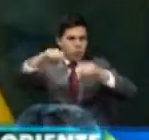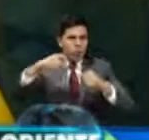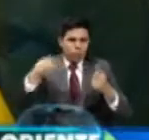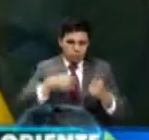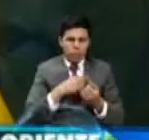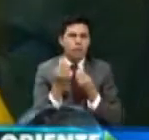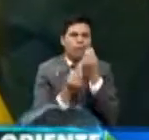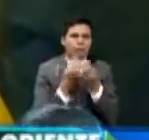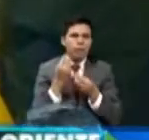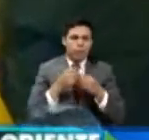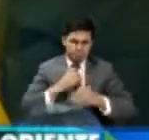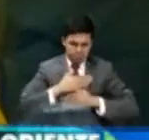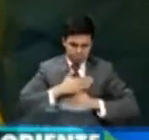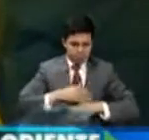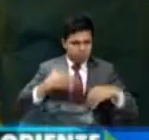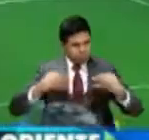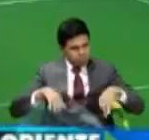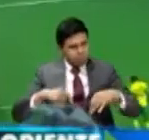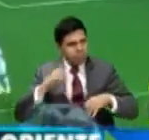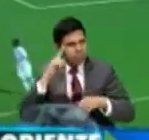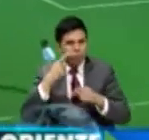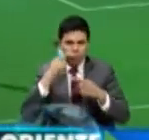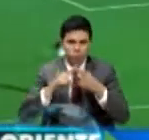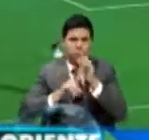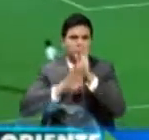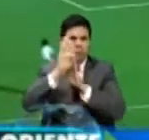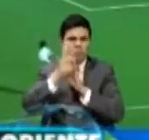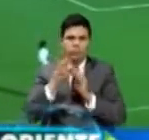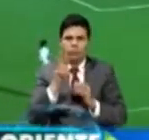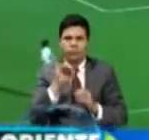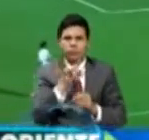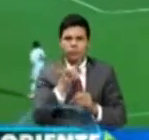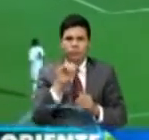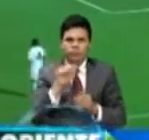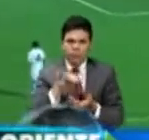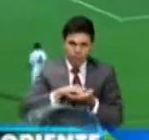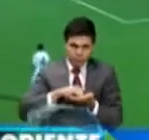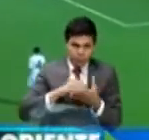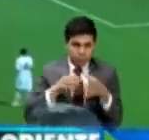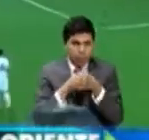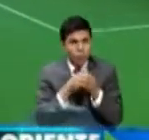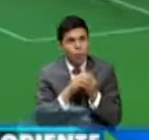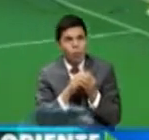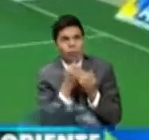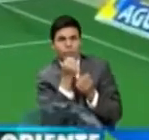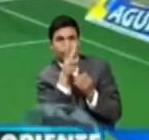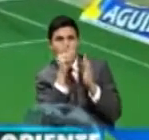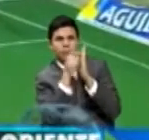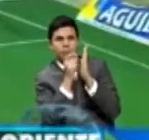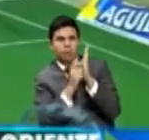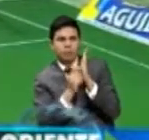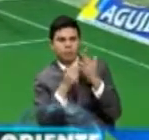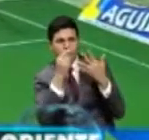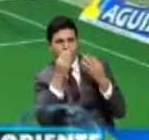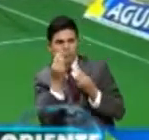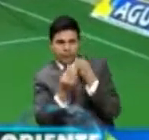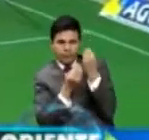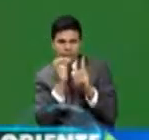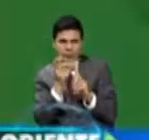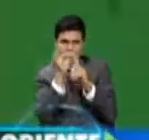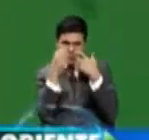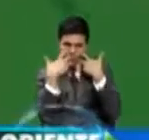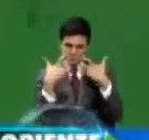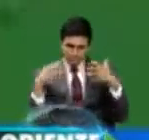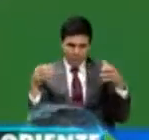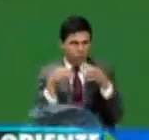tener los pies sobre la tierra con mucha humildad para seguir creciendo. El equipo de Willy Rodríguez sumó 13 puntos en las 5 fechas que se han jugado y dejó muy mal parado al